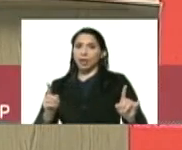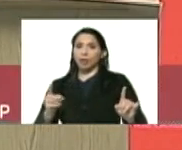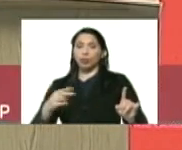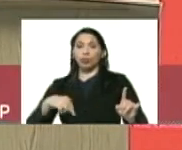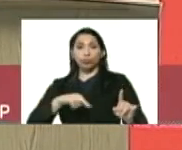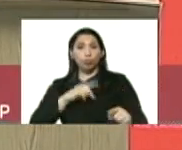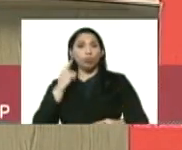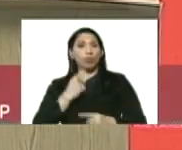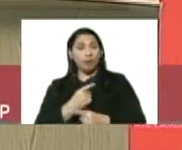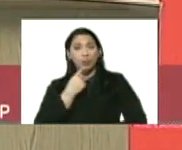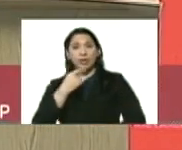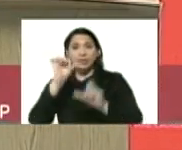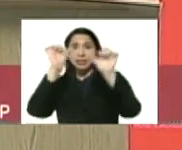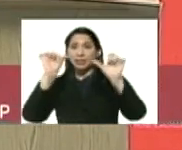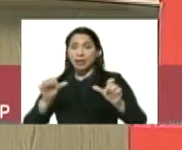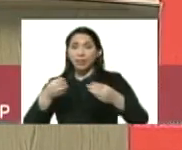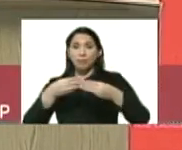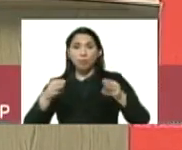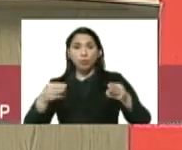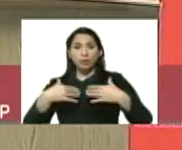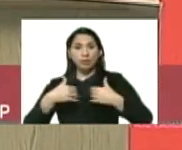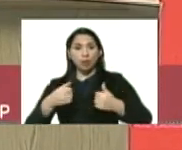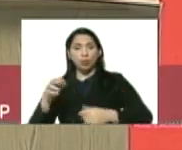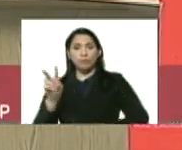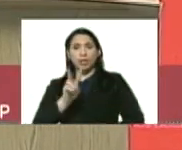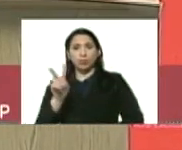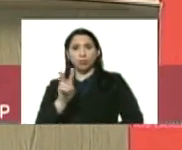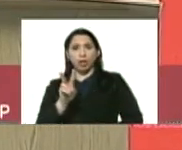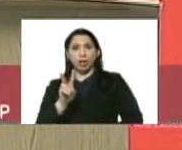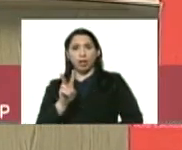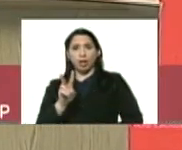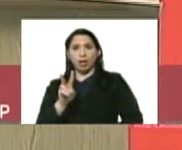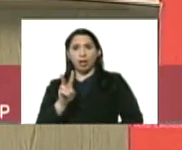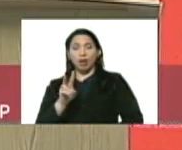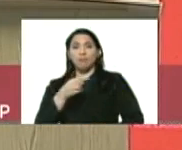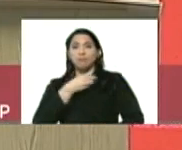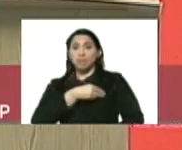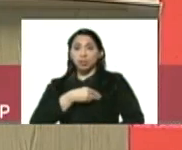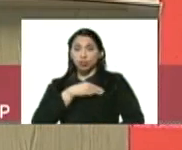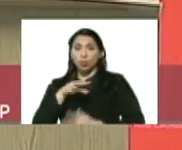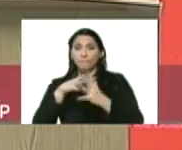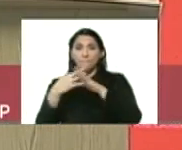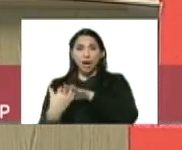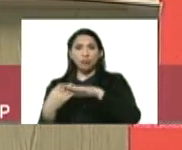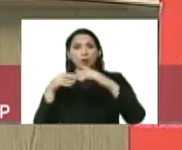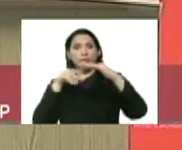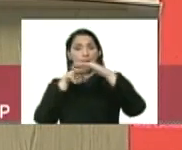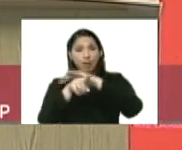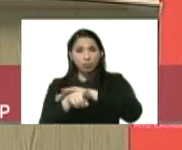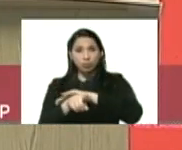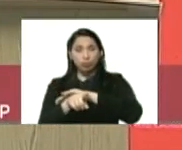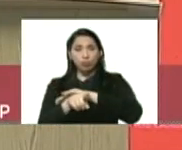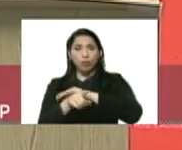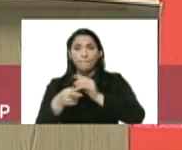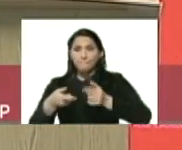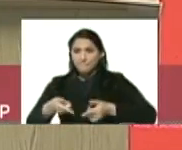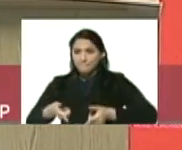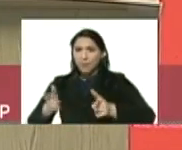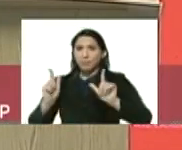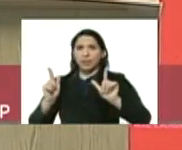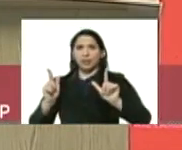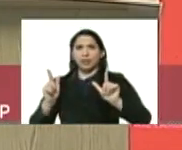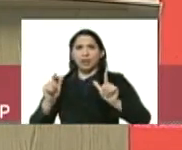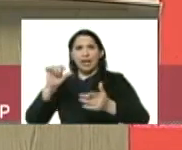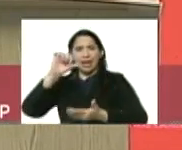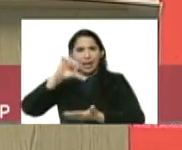que resaltar que el sistema público de salud en Venezuela, la misión Barrio Adentro, ha permitido ser un